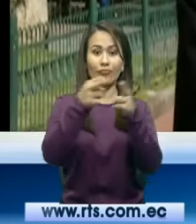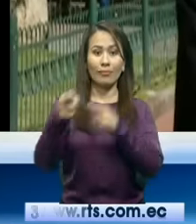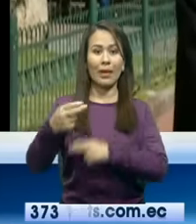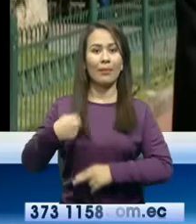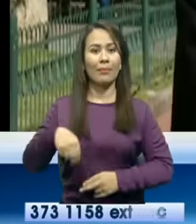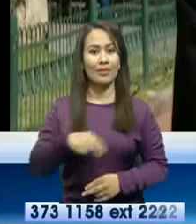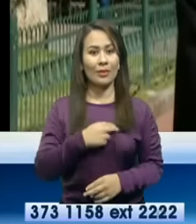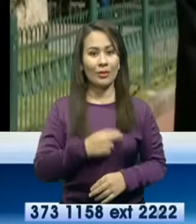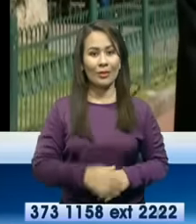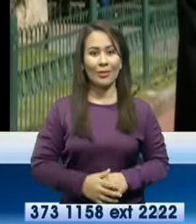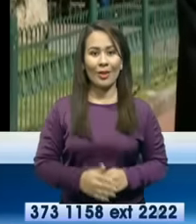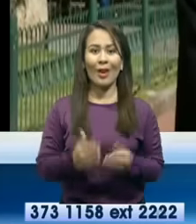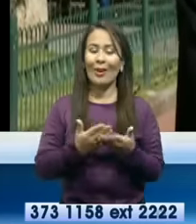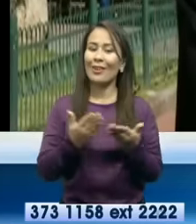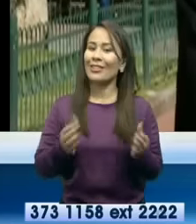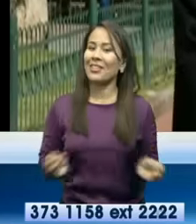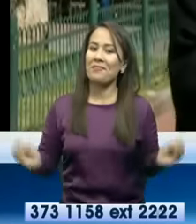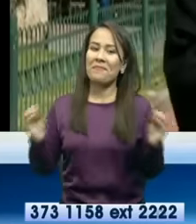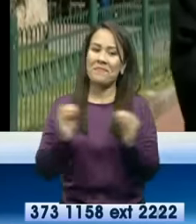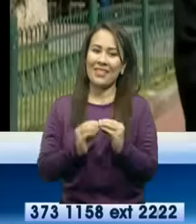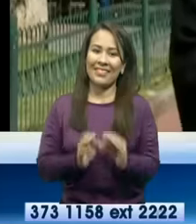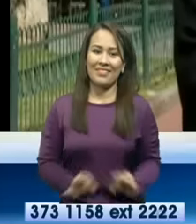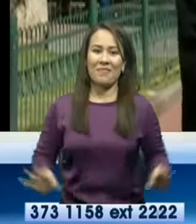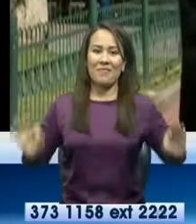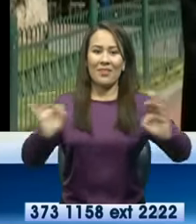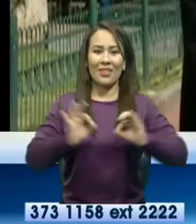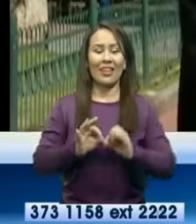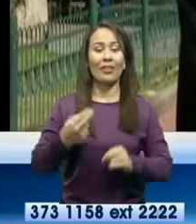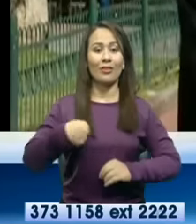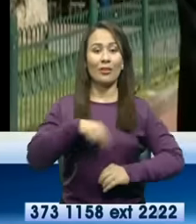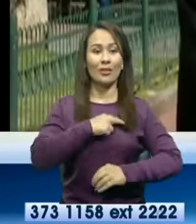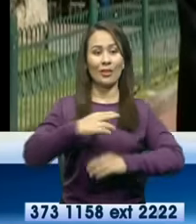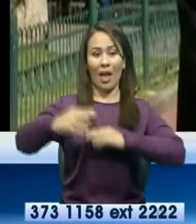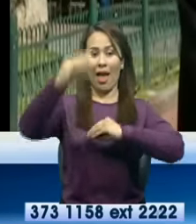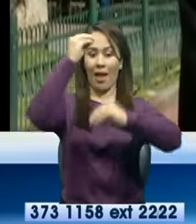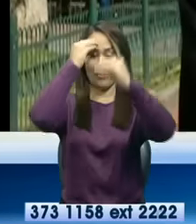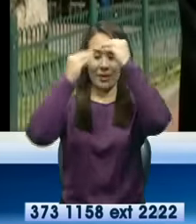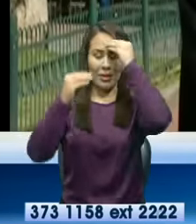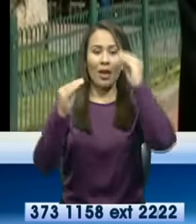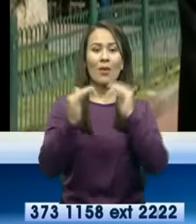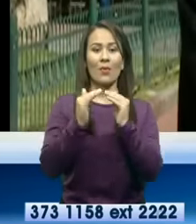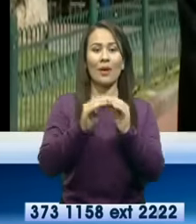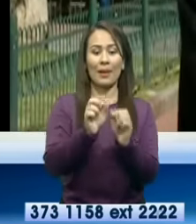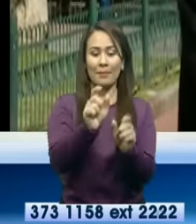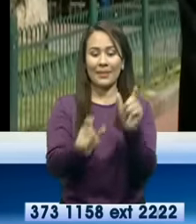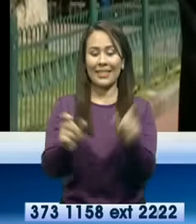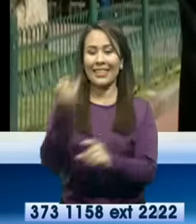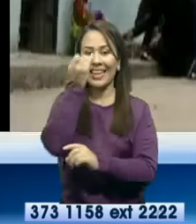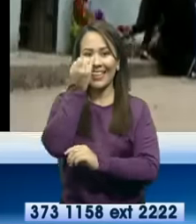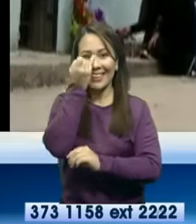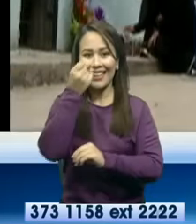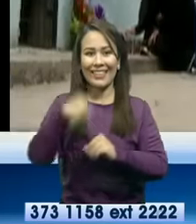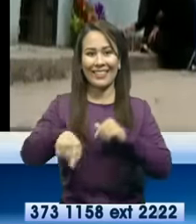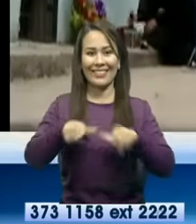una de las cosas más importantes que hemos seguido manteniendo como pueblos indígenas aquí en